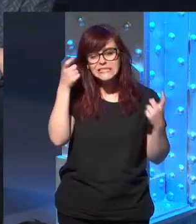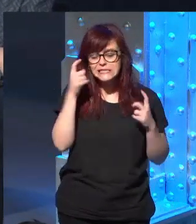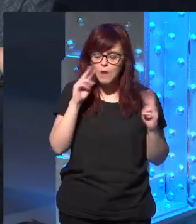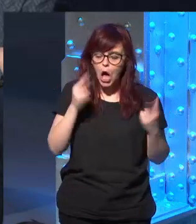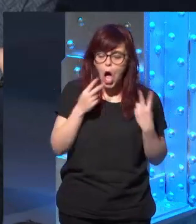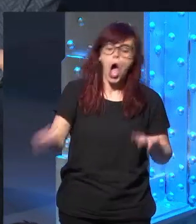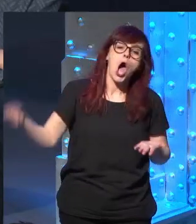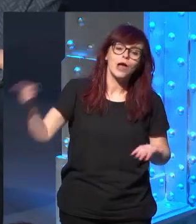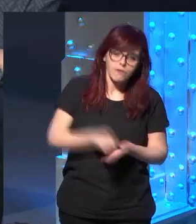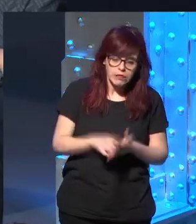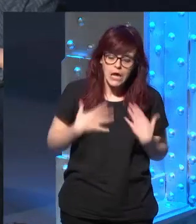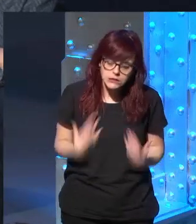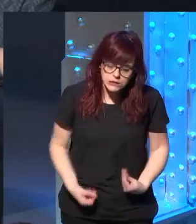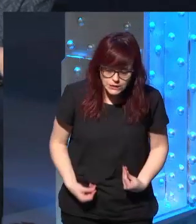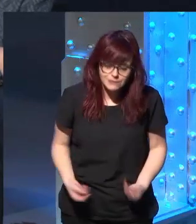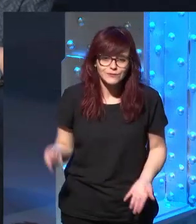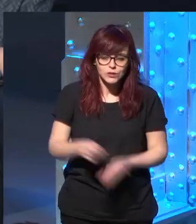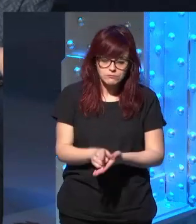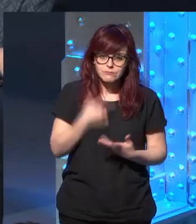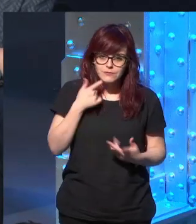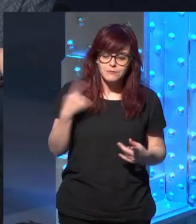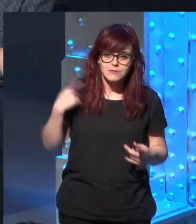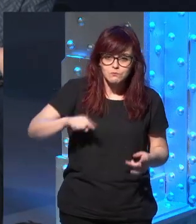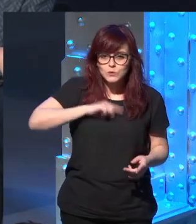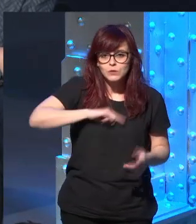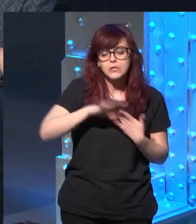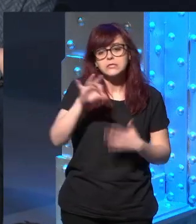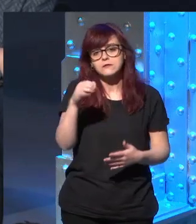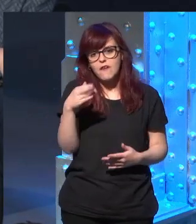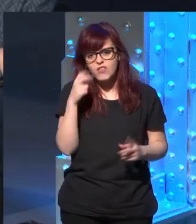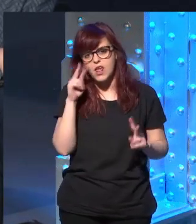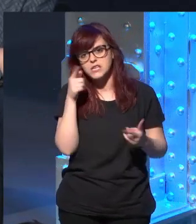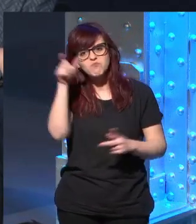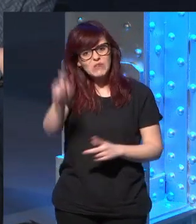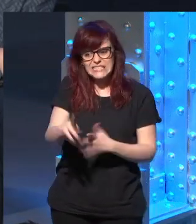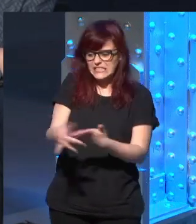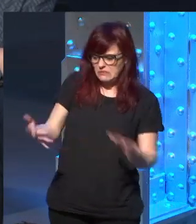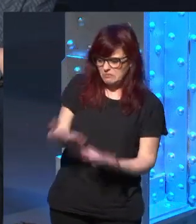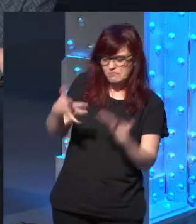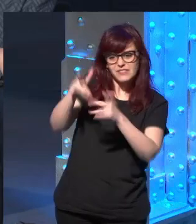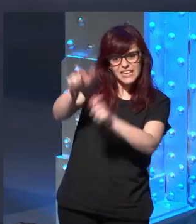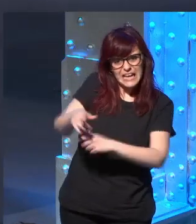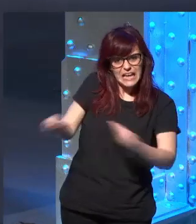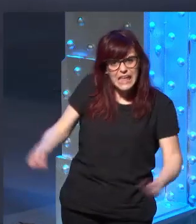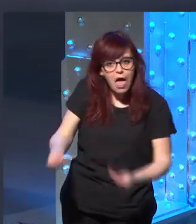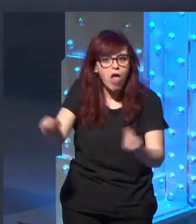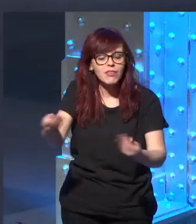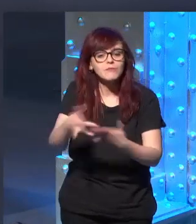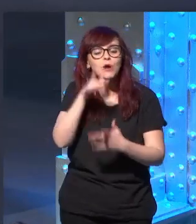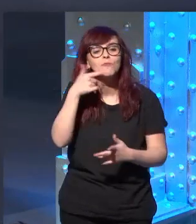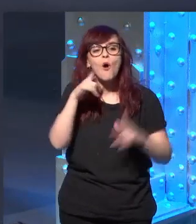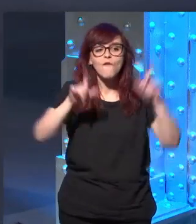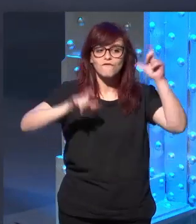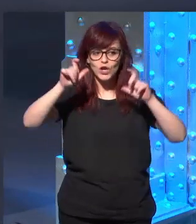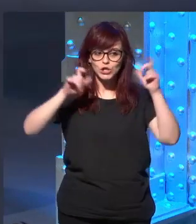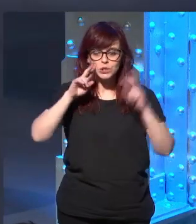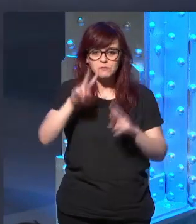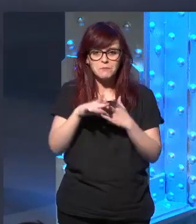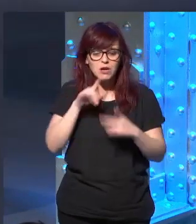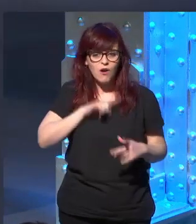encontrar de nuevo con esa misma Sabina frustrada y sin saber qué hacer, ¿no? En esta foto no estoy